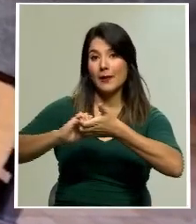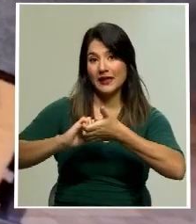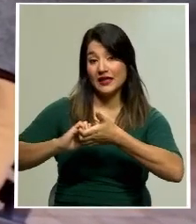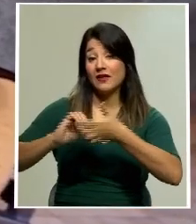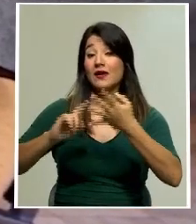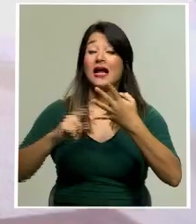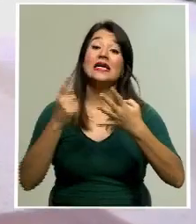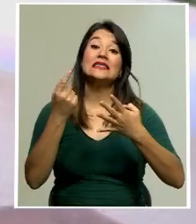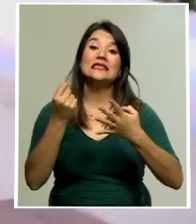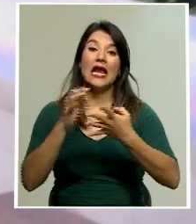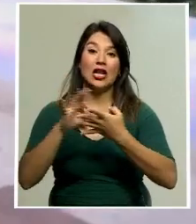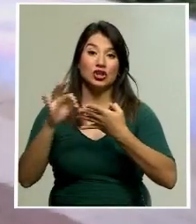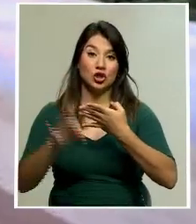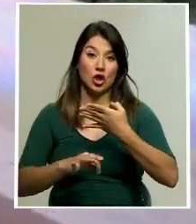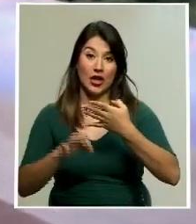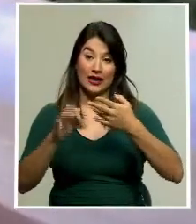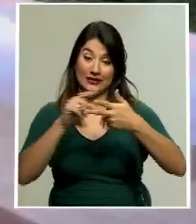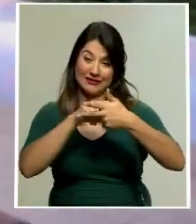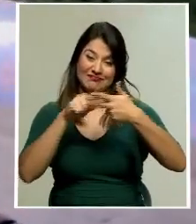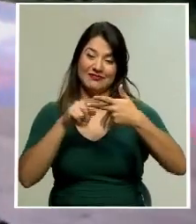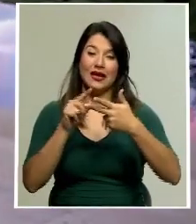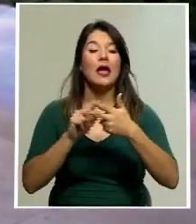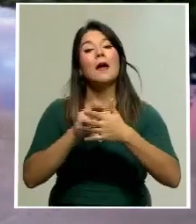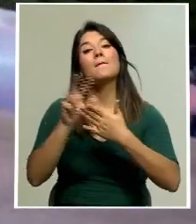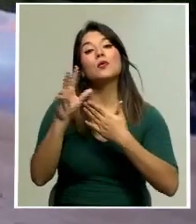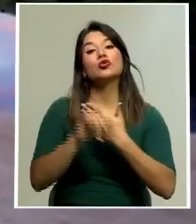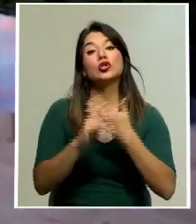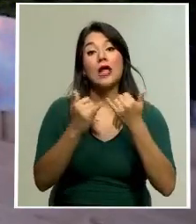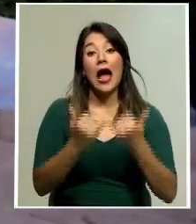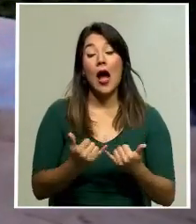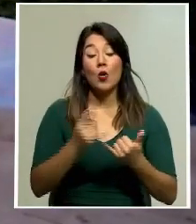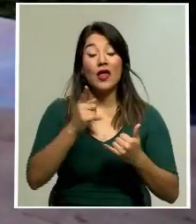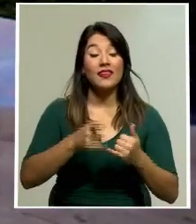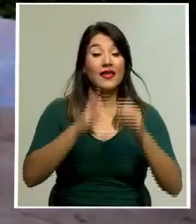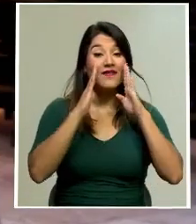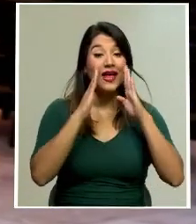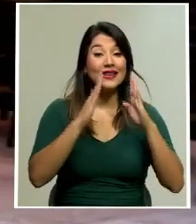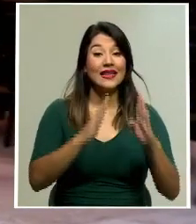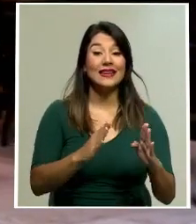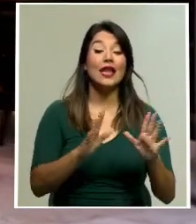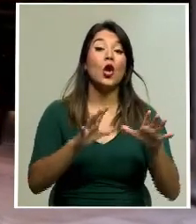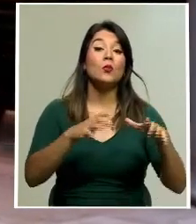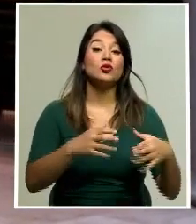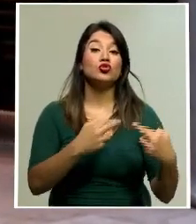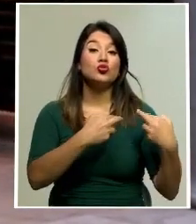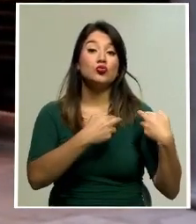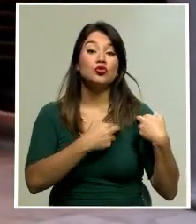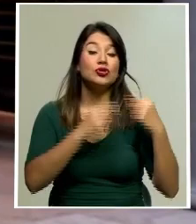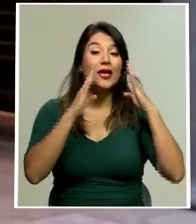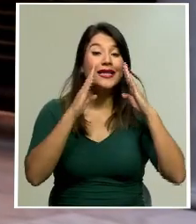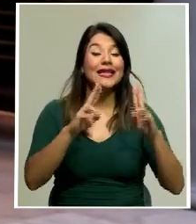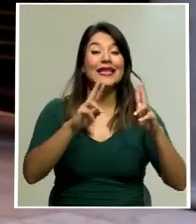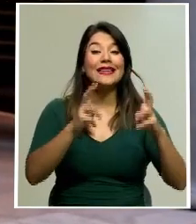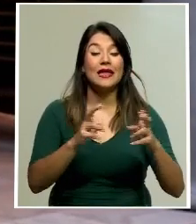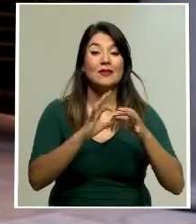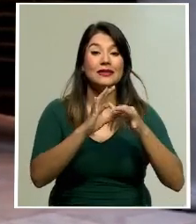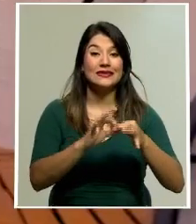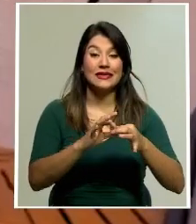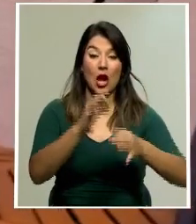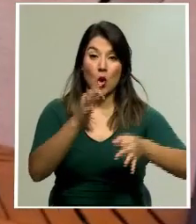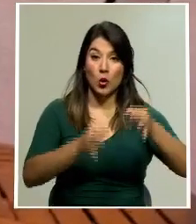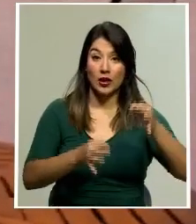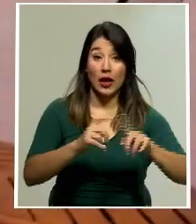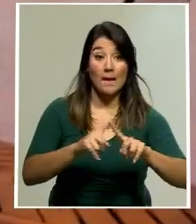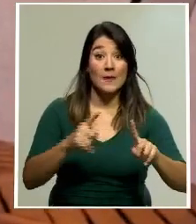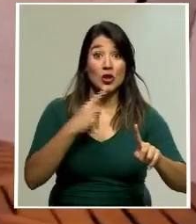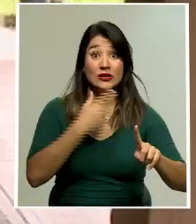salario escolar son los tres proyectos que se encuentran en la Comisión de Jurídicos y que, según la presidenta de la misma, no